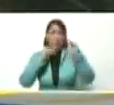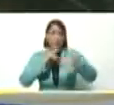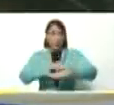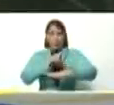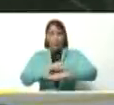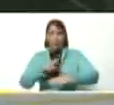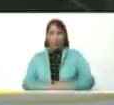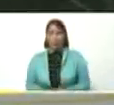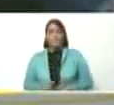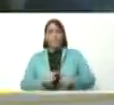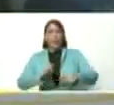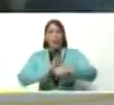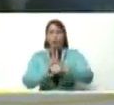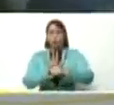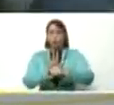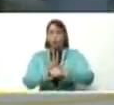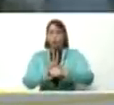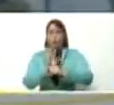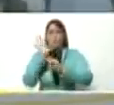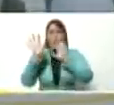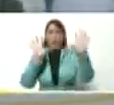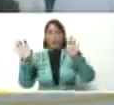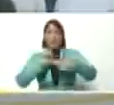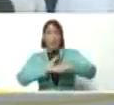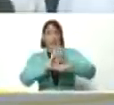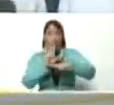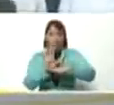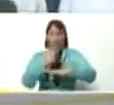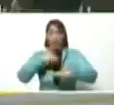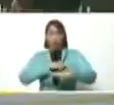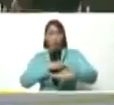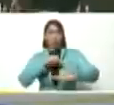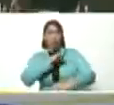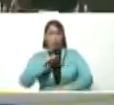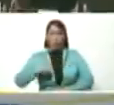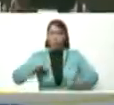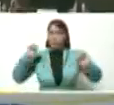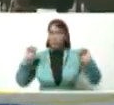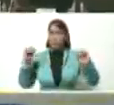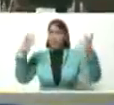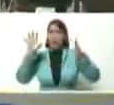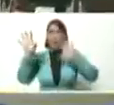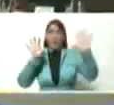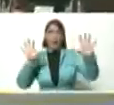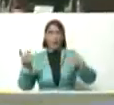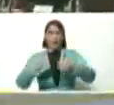médica para el coronavirus. Los países del ALBA, somos un milagro, los países del ALBA.